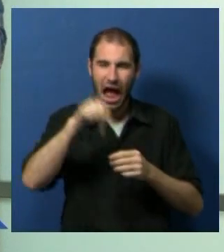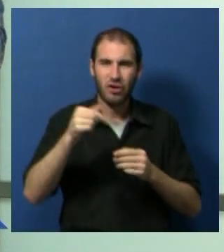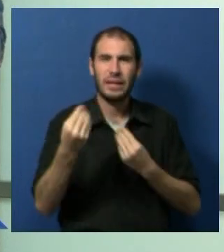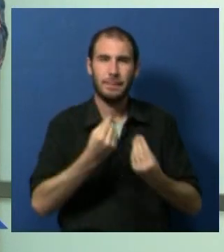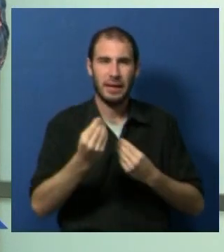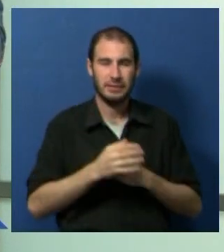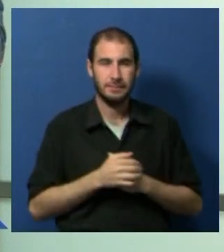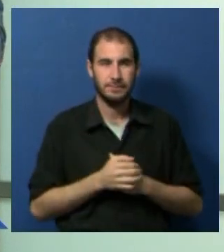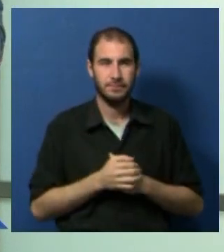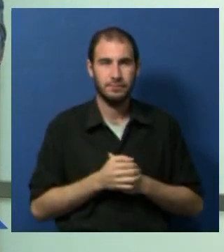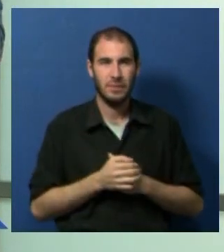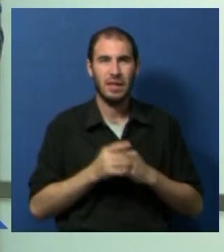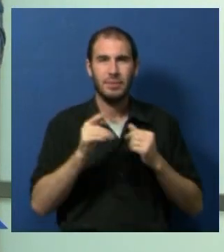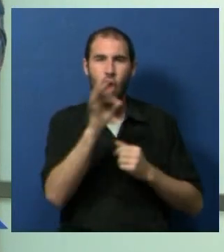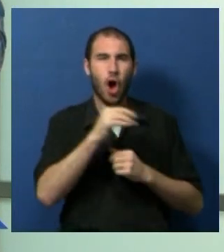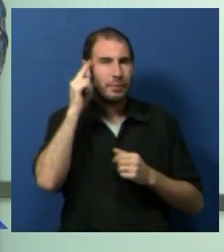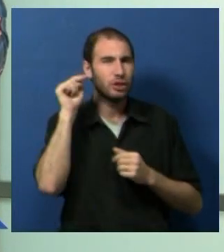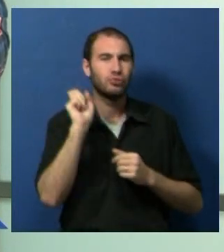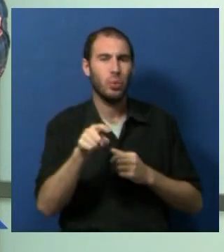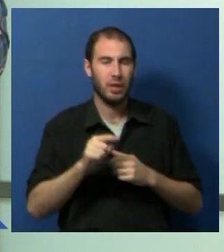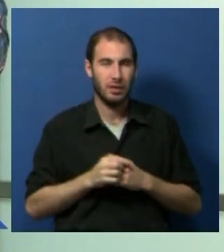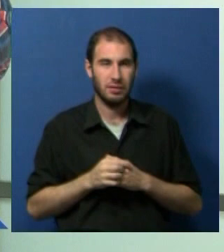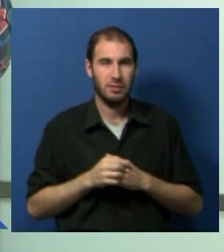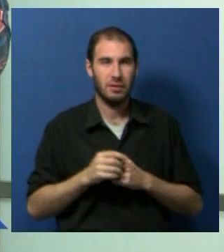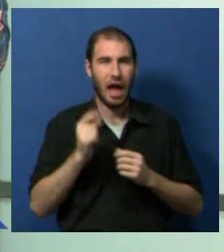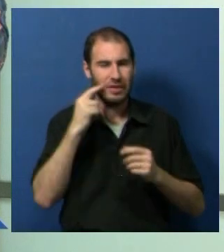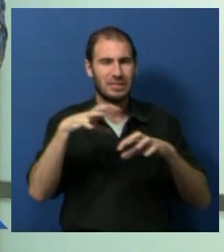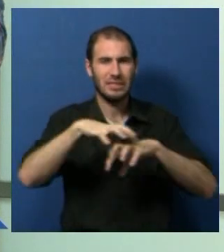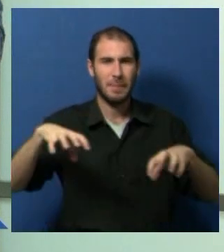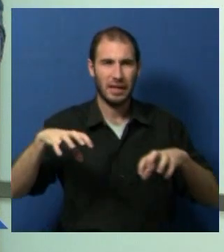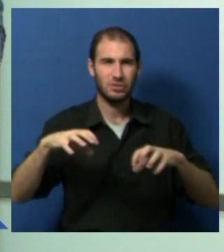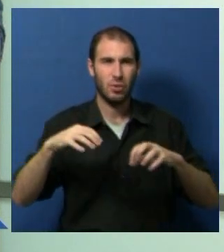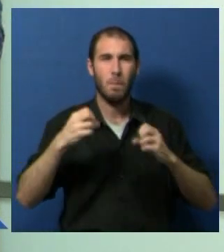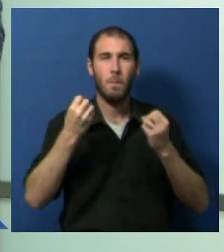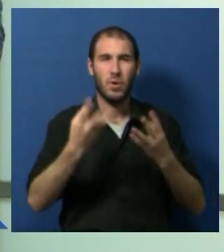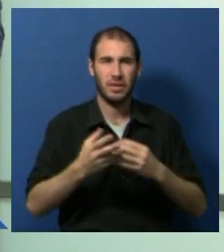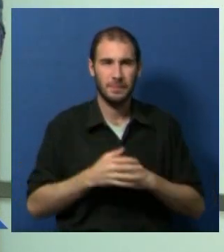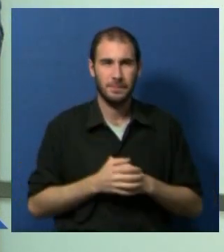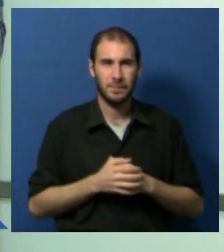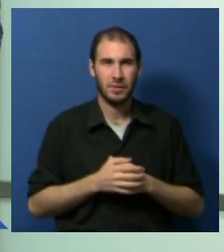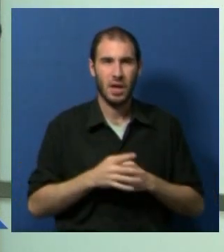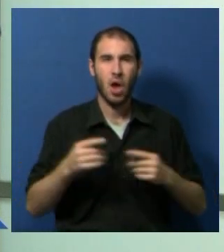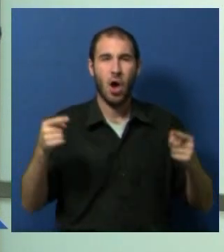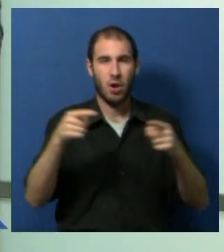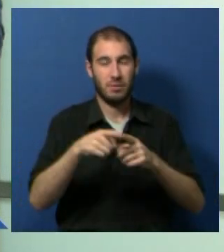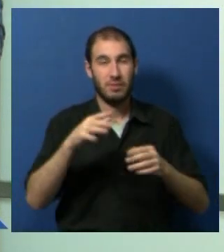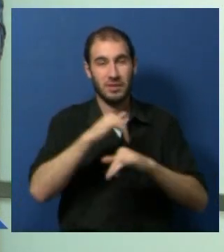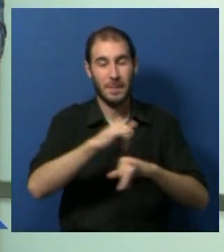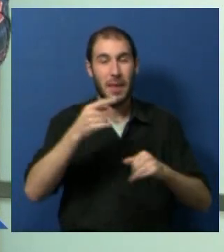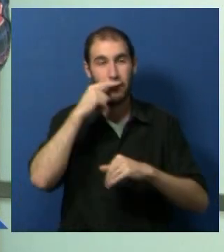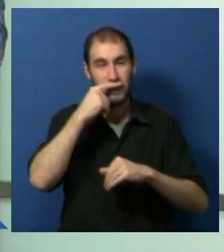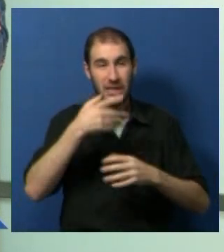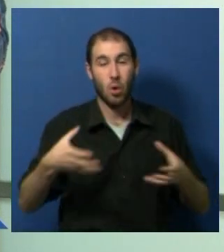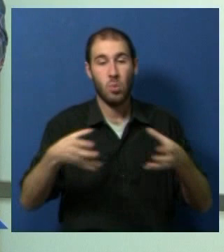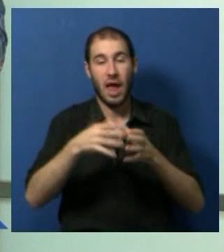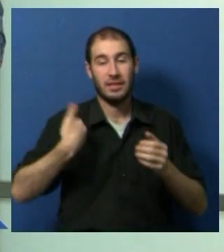está pasando y su mirada al respecto de una polarización y también teniendo en cuenta que fue uno de los objetivos de campaña de Mauricio Macri la